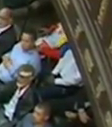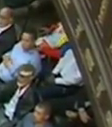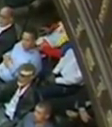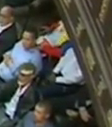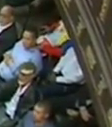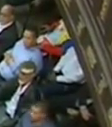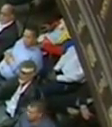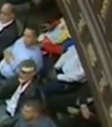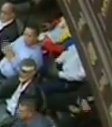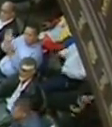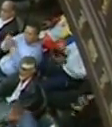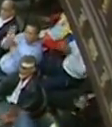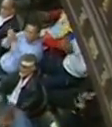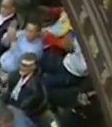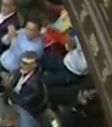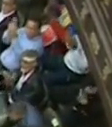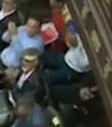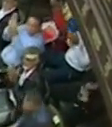liberado.